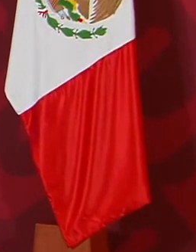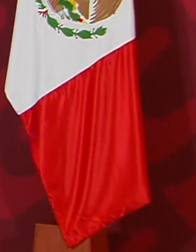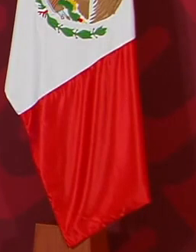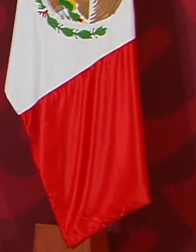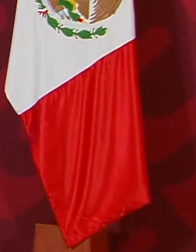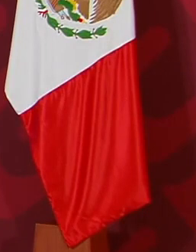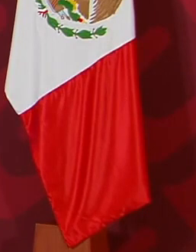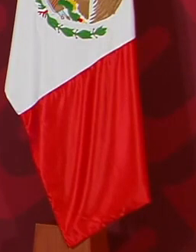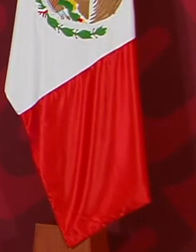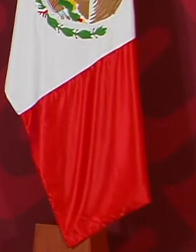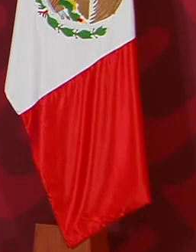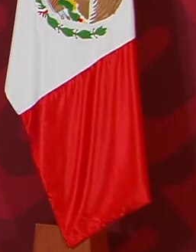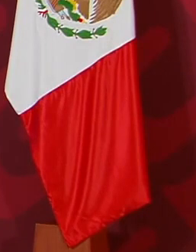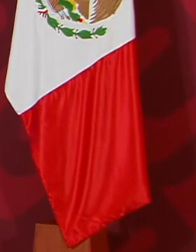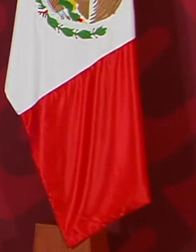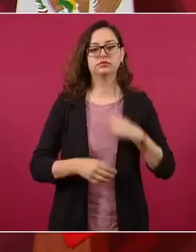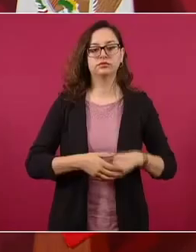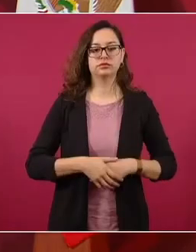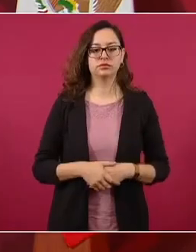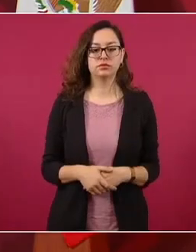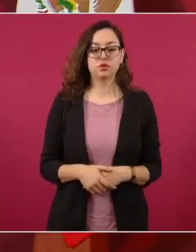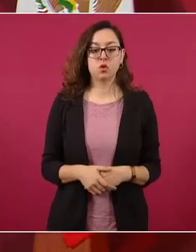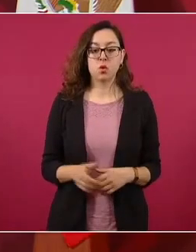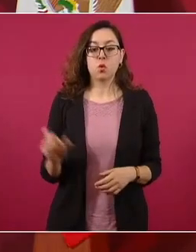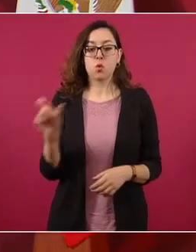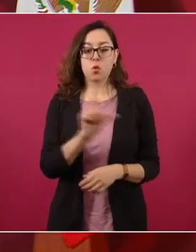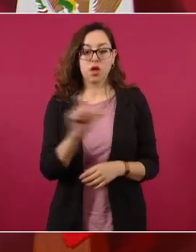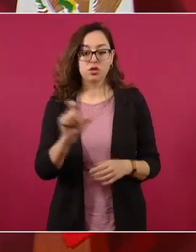es un artículo de fondo.